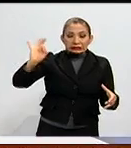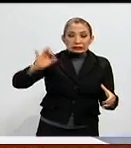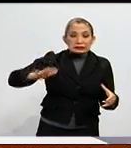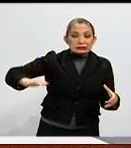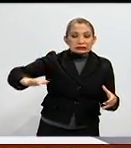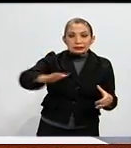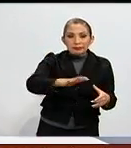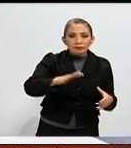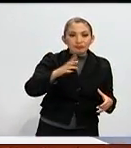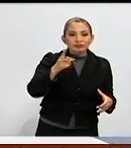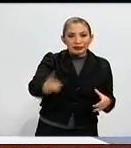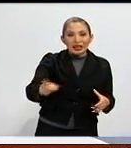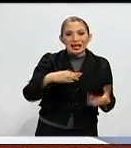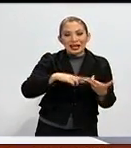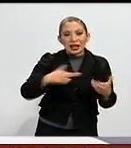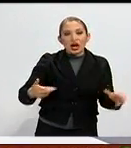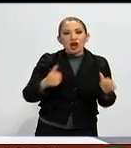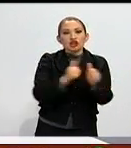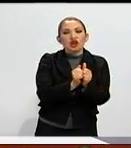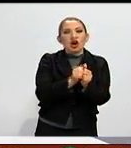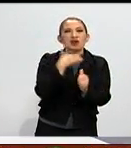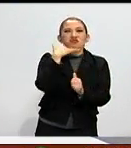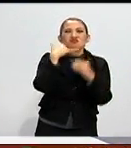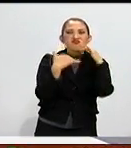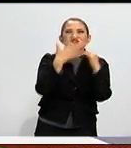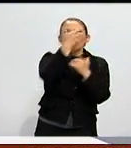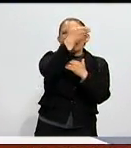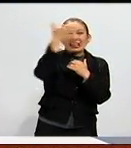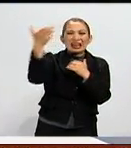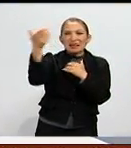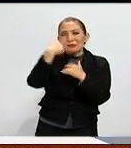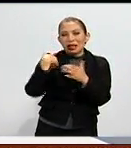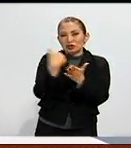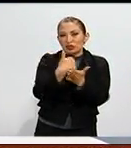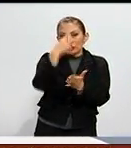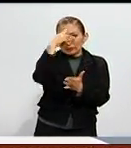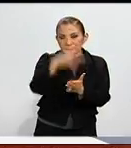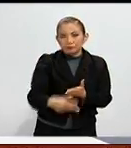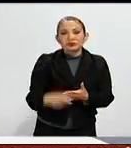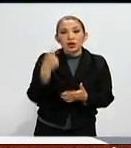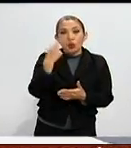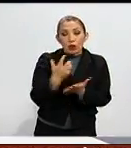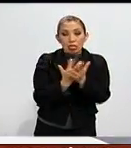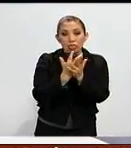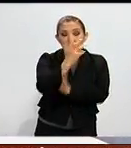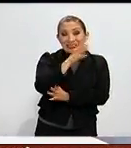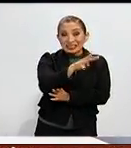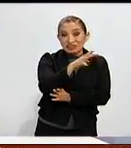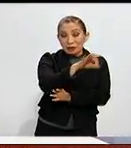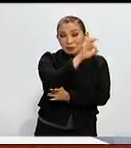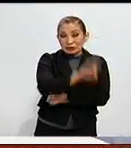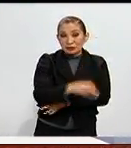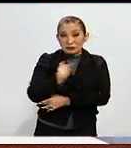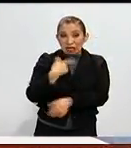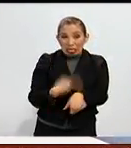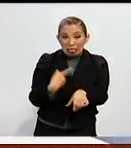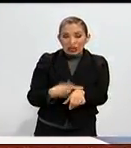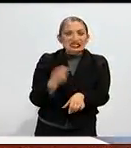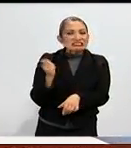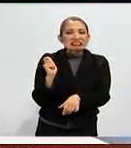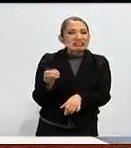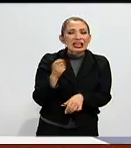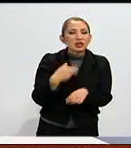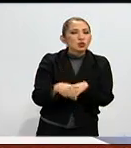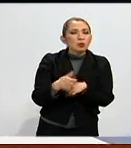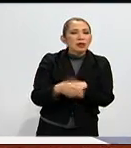situaciones relacionadas con la contaminación ambiental en la Ciudad de México, un aumento del 19%. ¿Qué significa